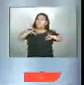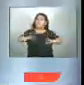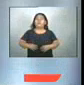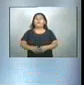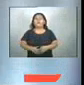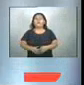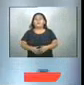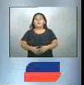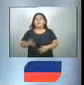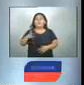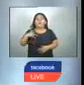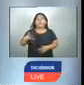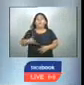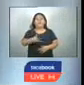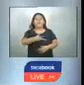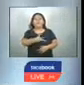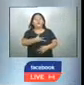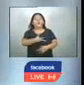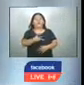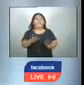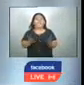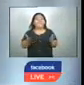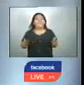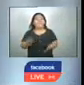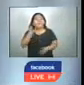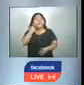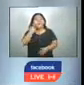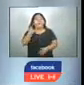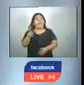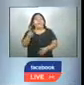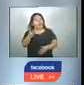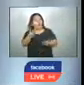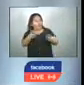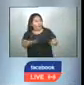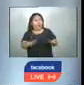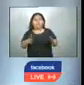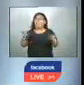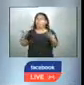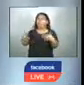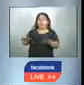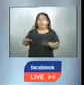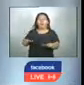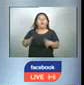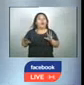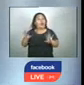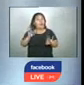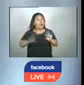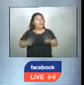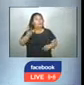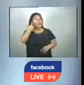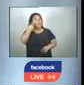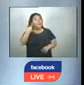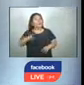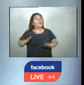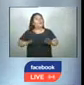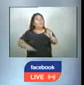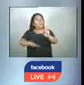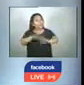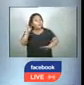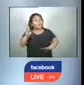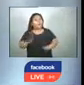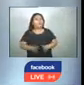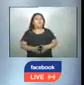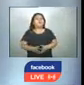Actualmente nosotros lo estamos viendo muy común y hay factores de riesgo, ¿verdad?, en las